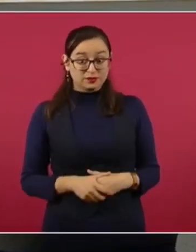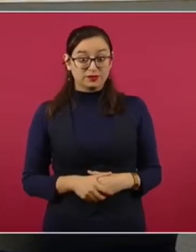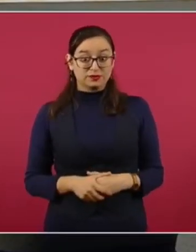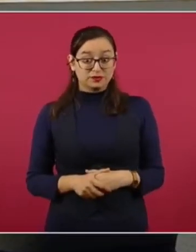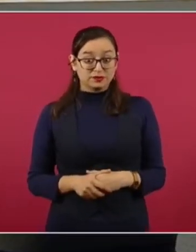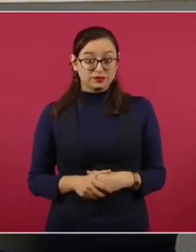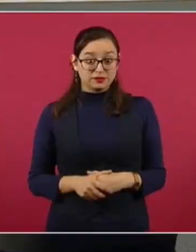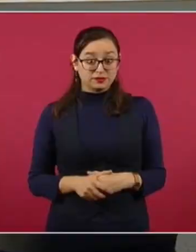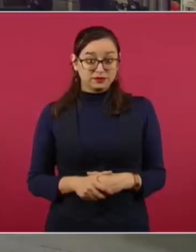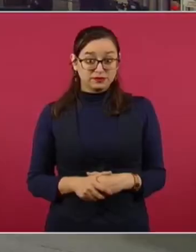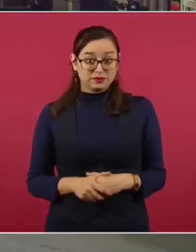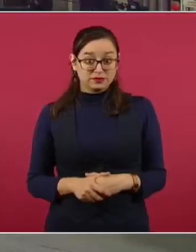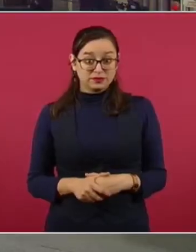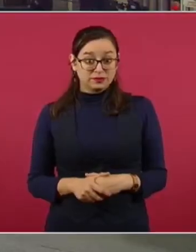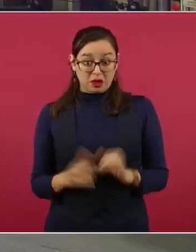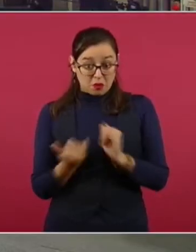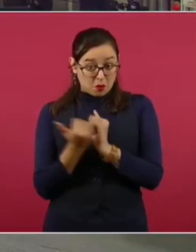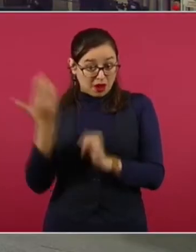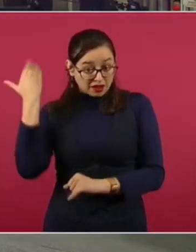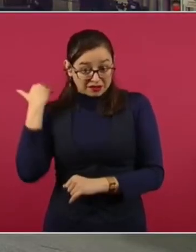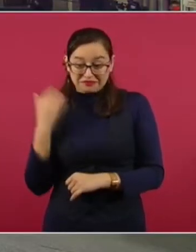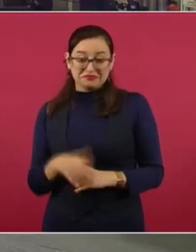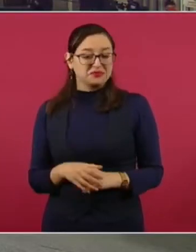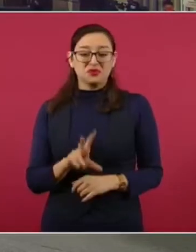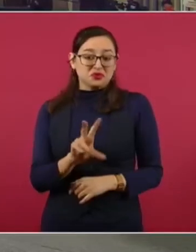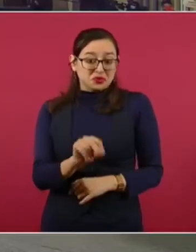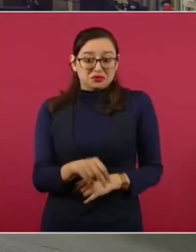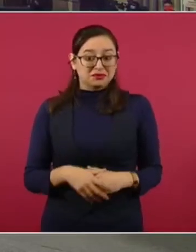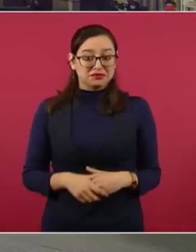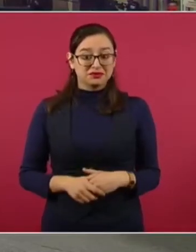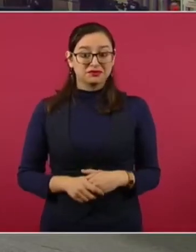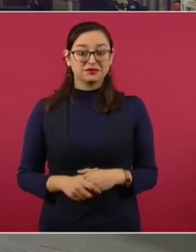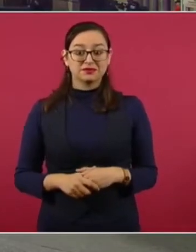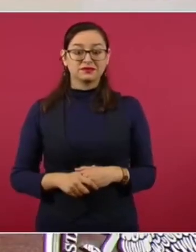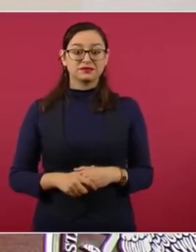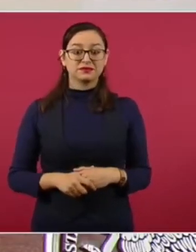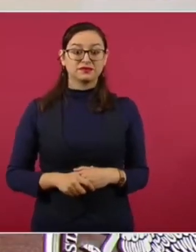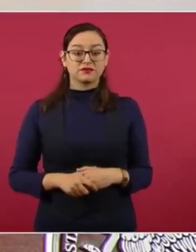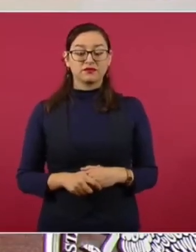Pues son